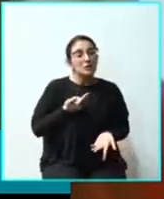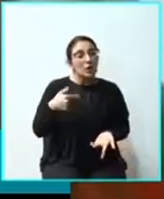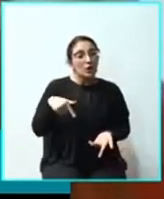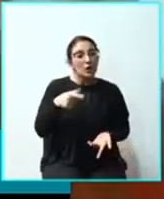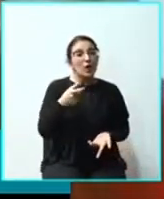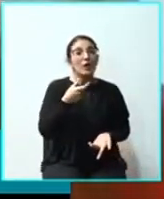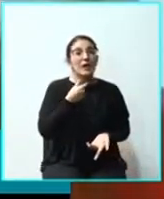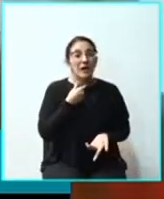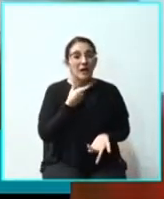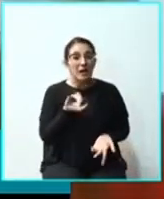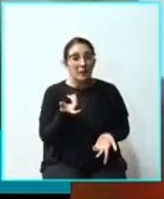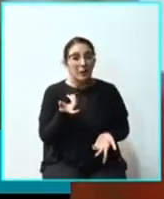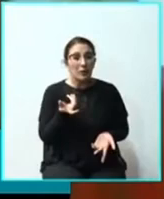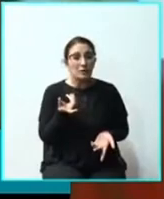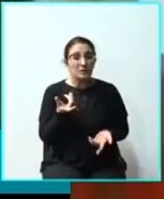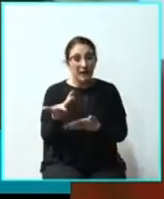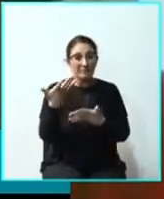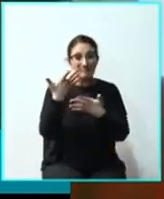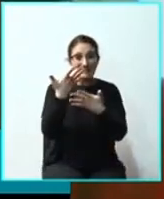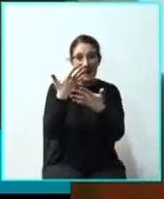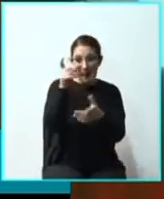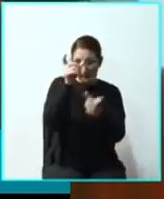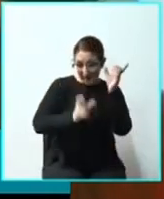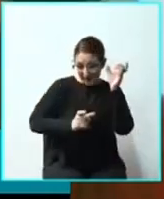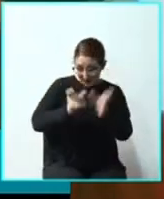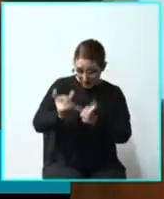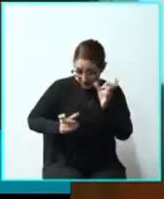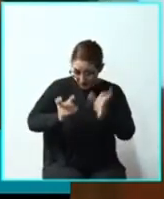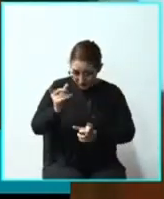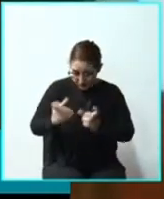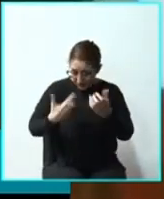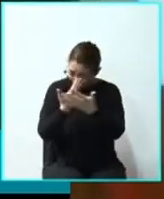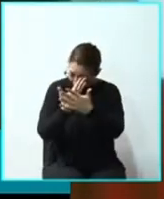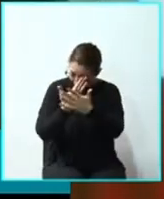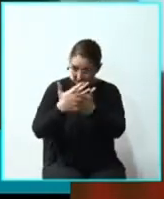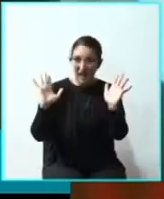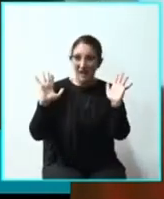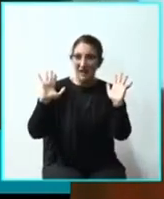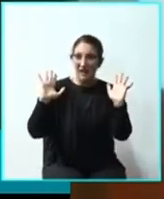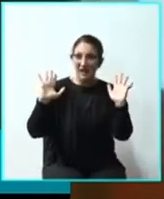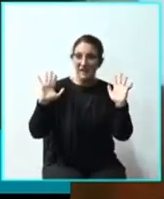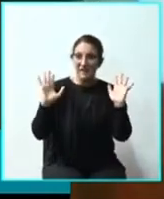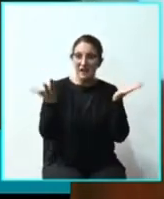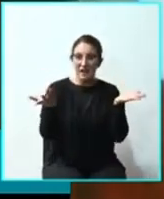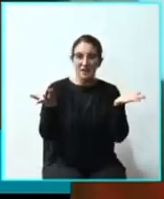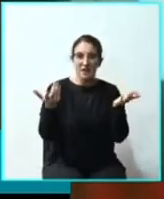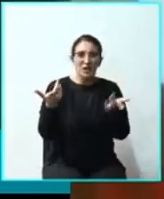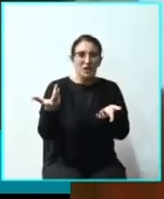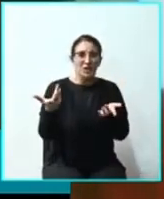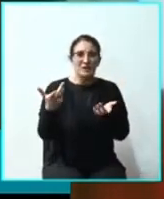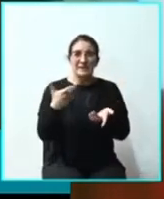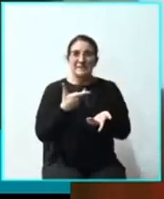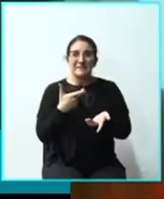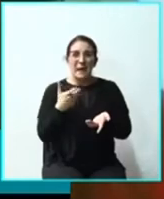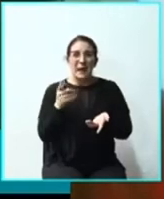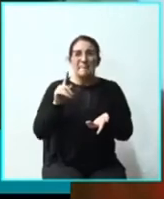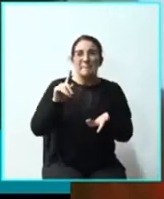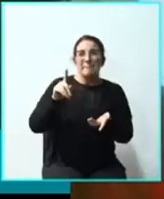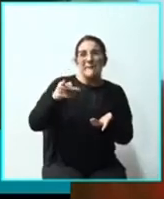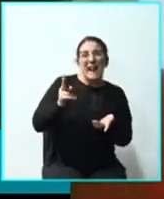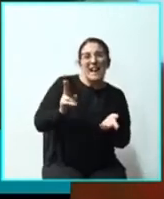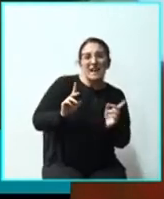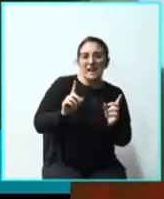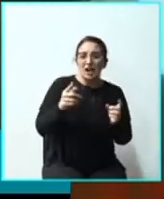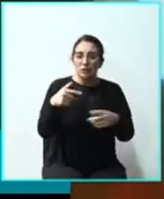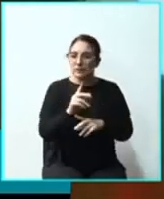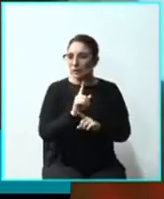para que las libertades individuales de cada uno de los argentinos y de las argentinas no se pongan en juego a través de las